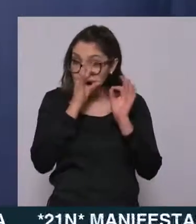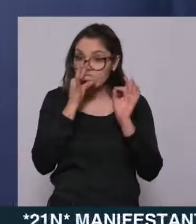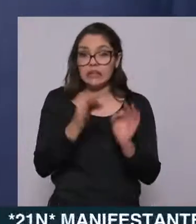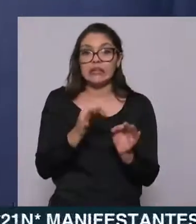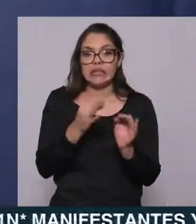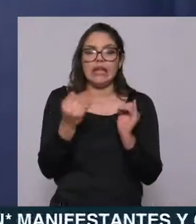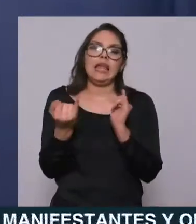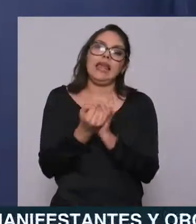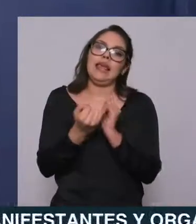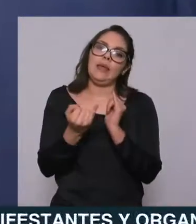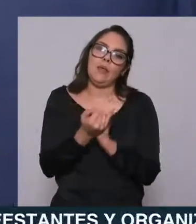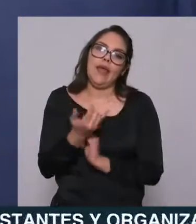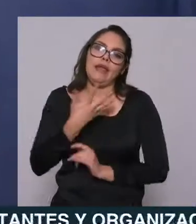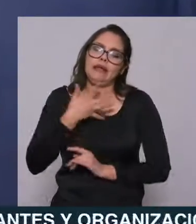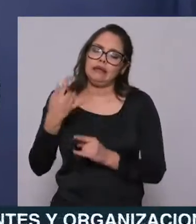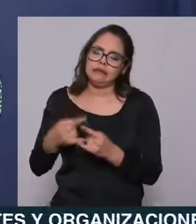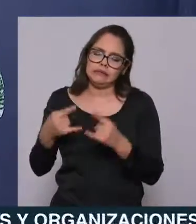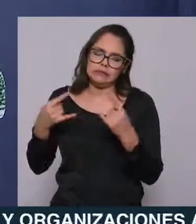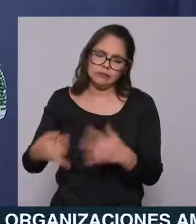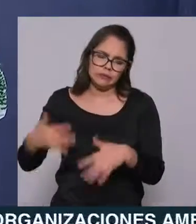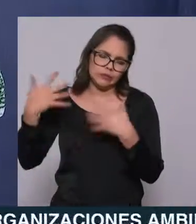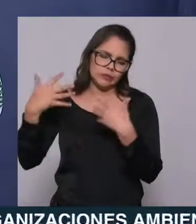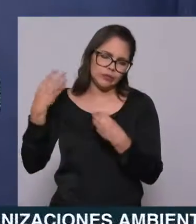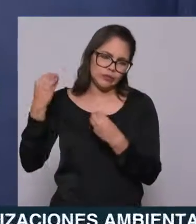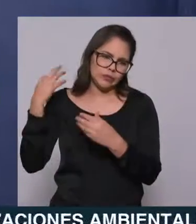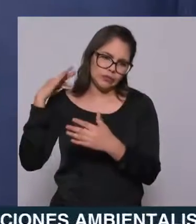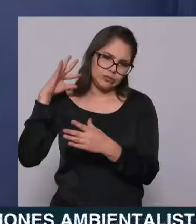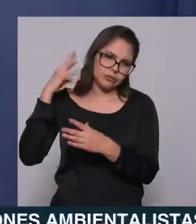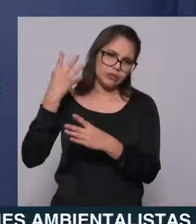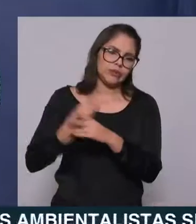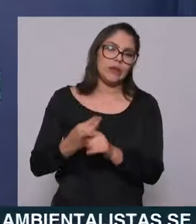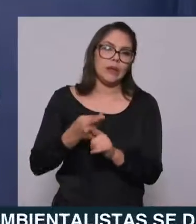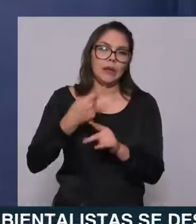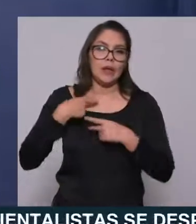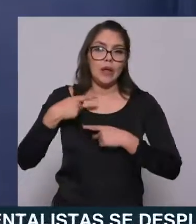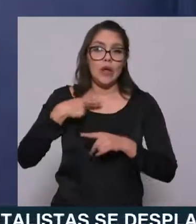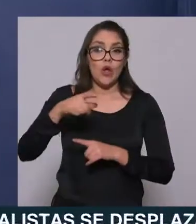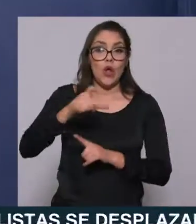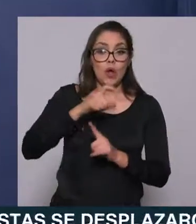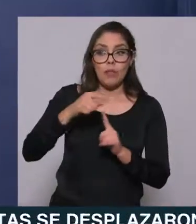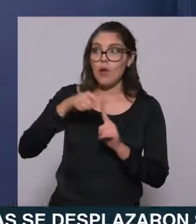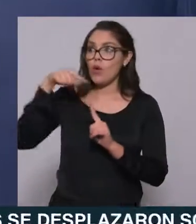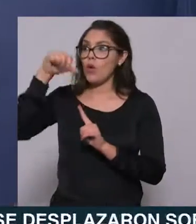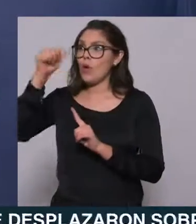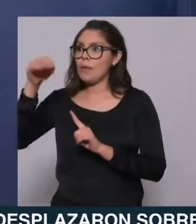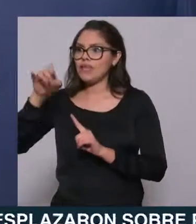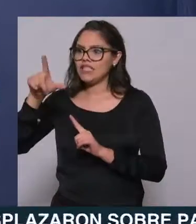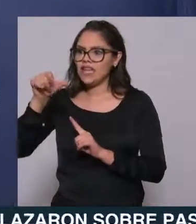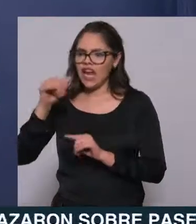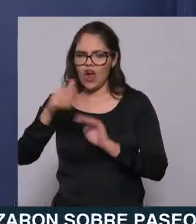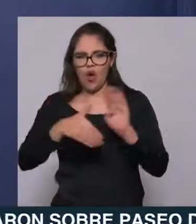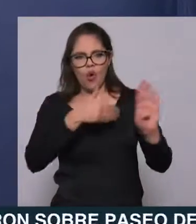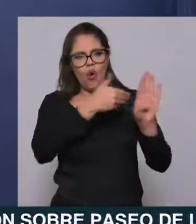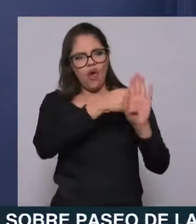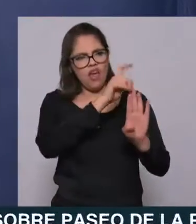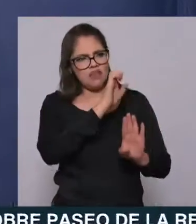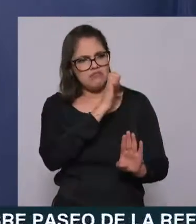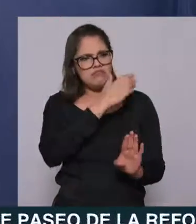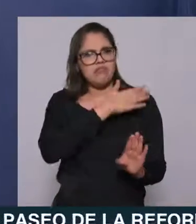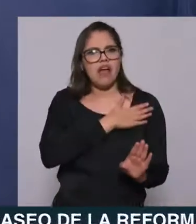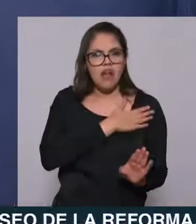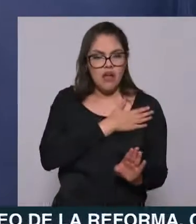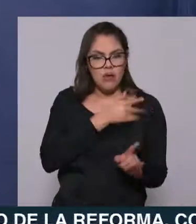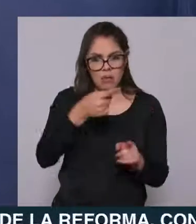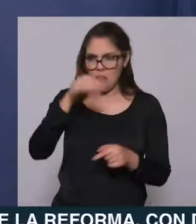Bueno, pues también tiene una historia gigantesca, la alianza entre los xochimilcas y los mexicas en contra de los españoles. ¿A dónde has ido? ¿Qué personas